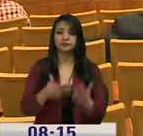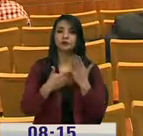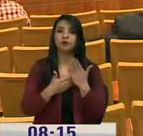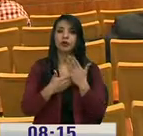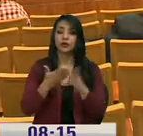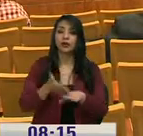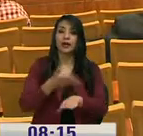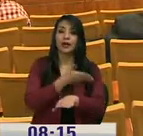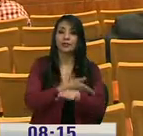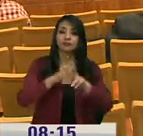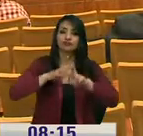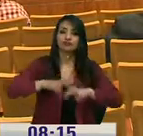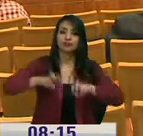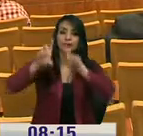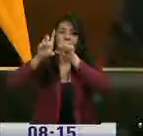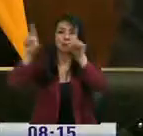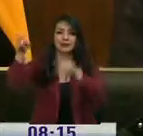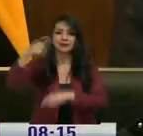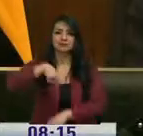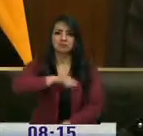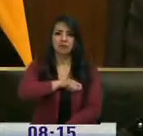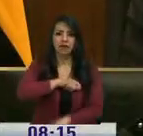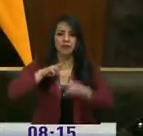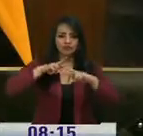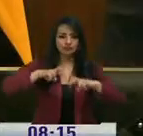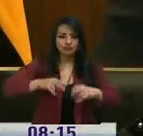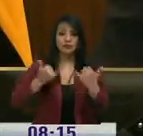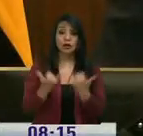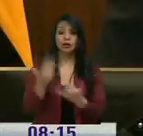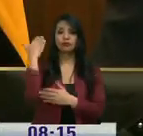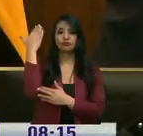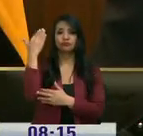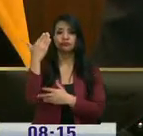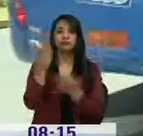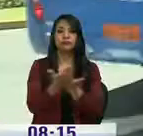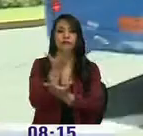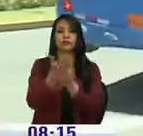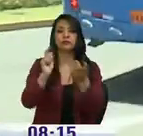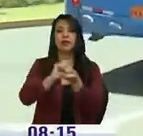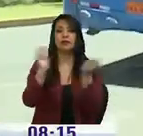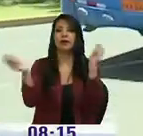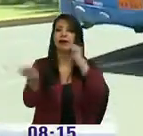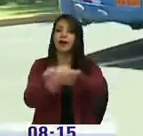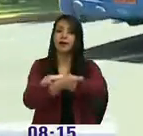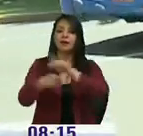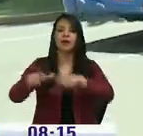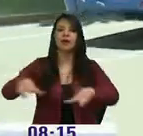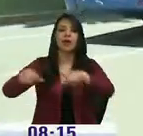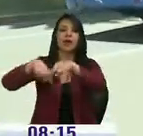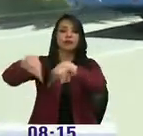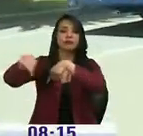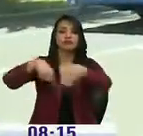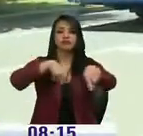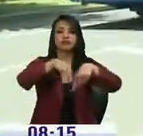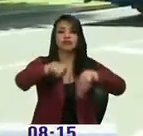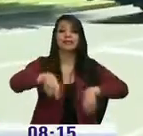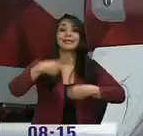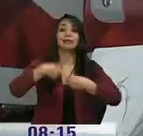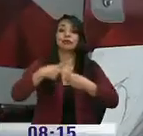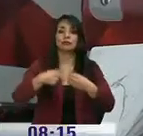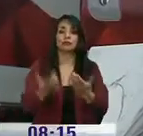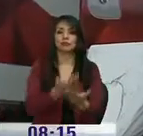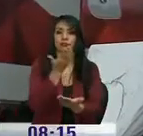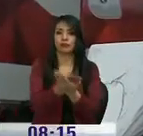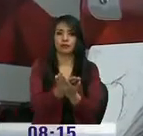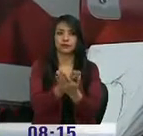estudio realizado por una consultora española, el actual cabildo propone una reestructuración completa de las rutas de transporte público en la capital, que tenga